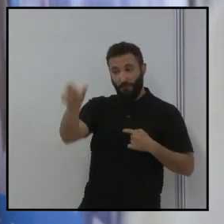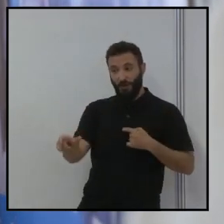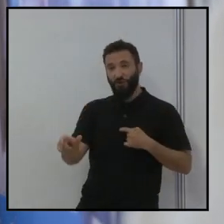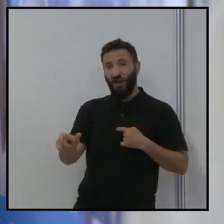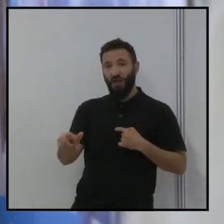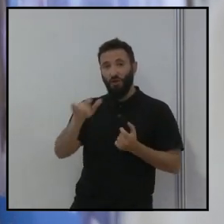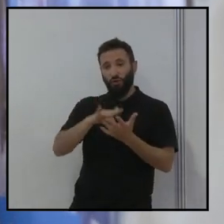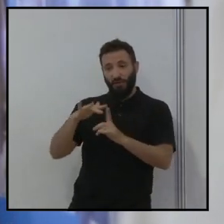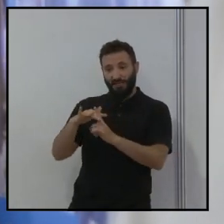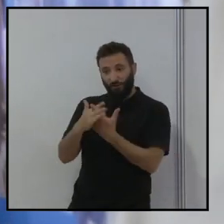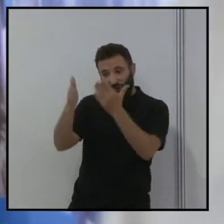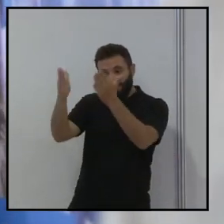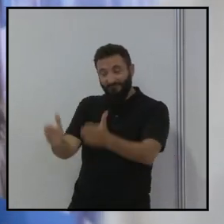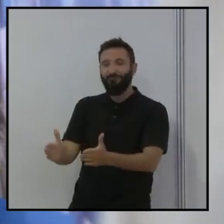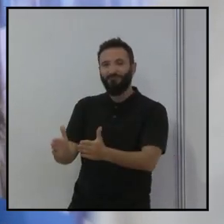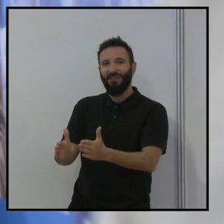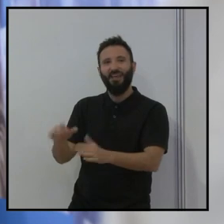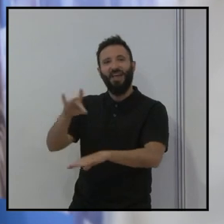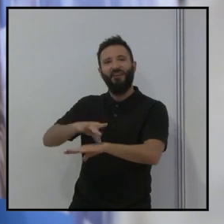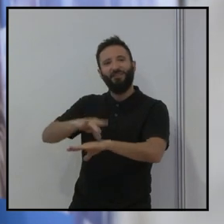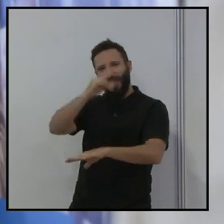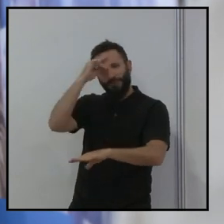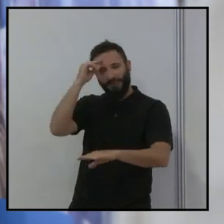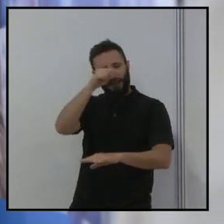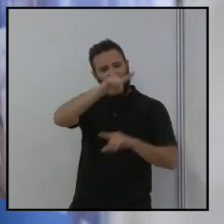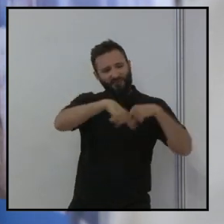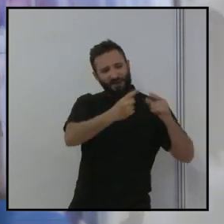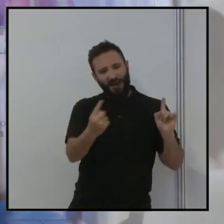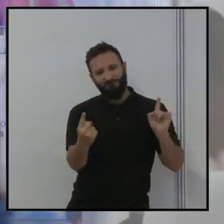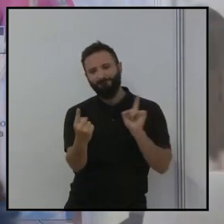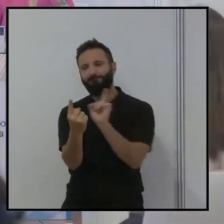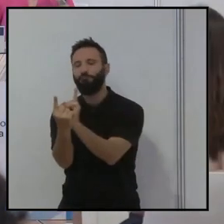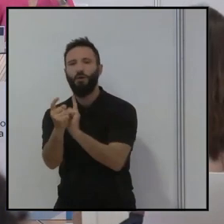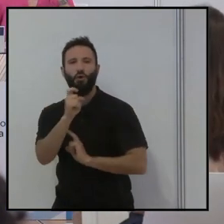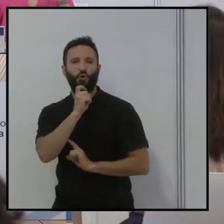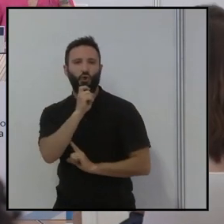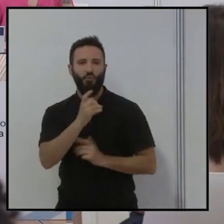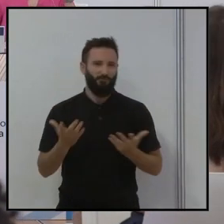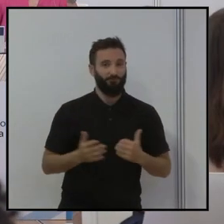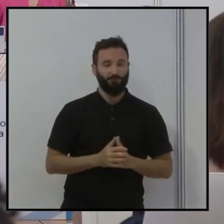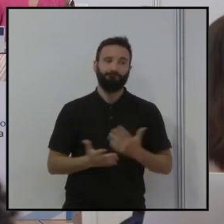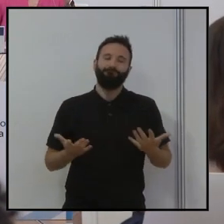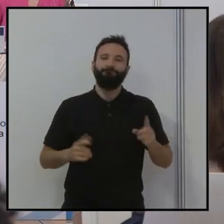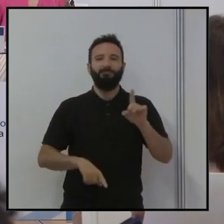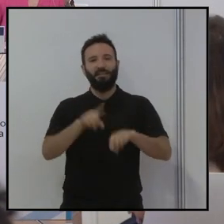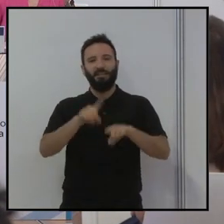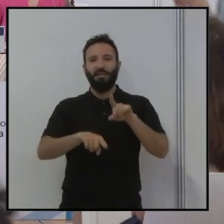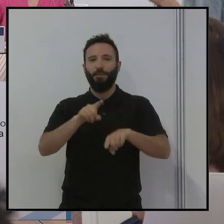que está en una situación con una enfermedad mental? Gracias. Uf. Es que depende de qué